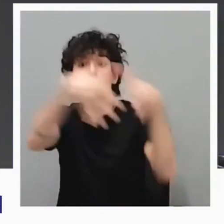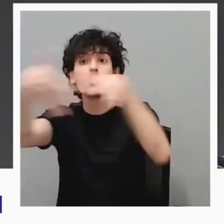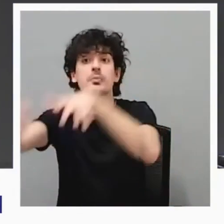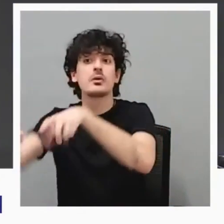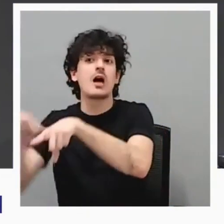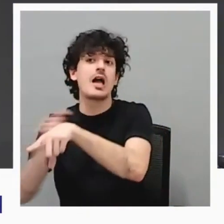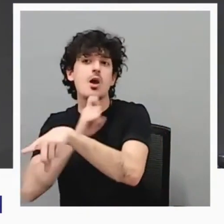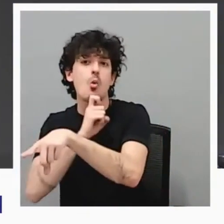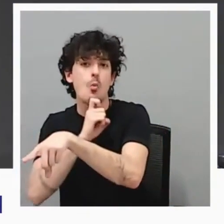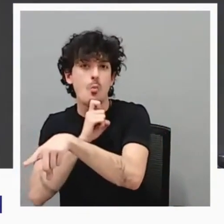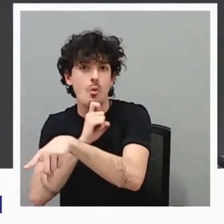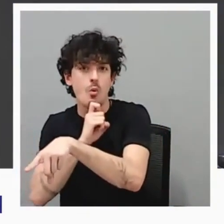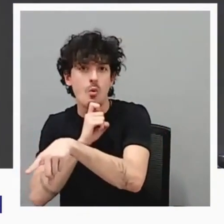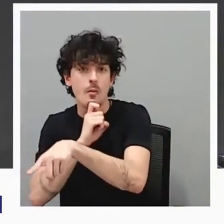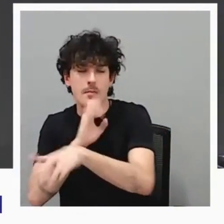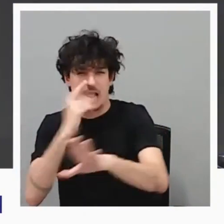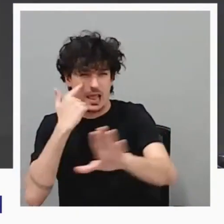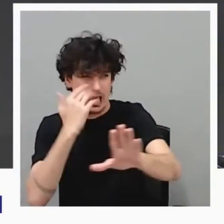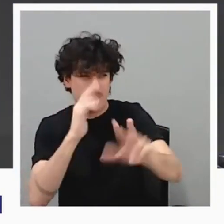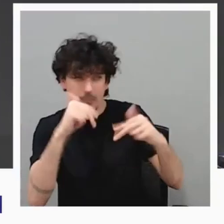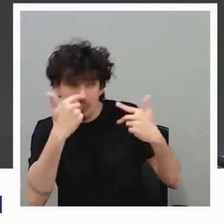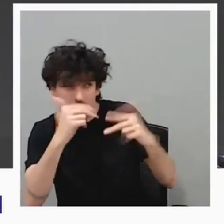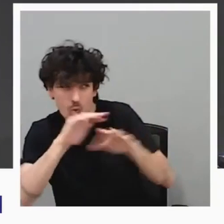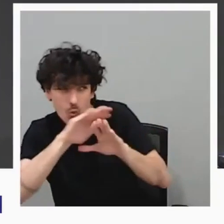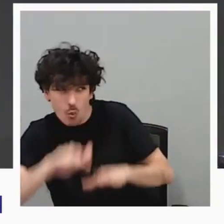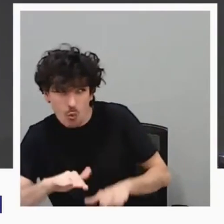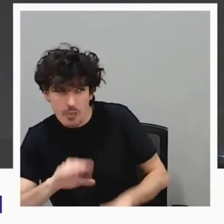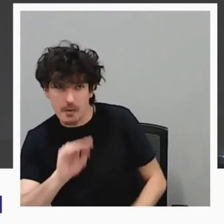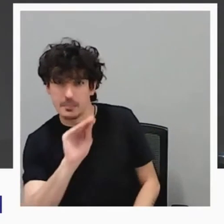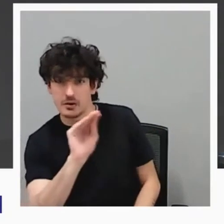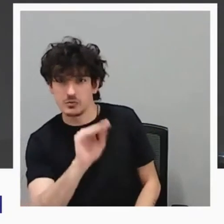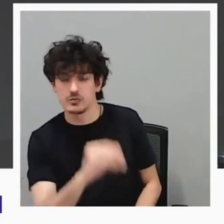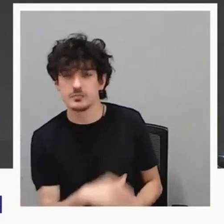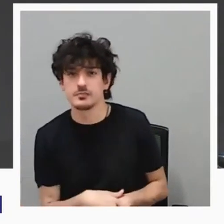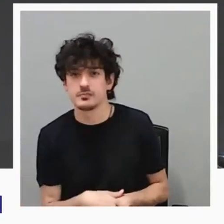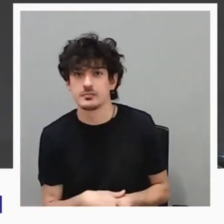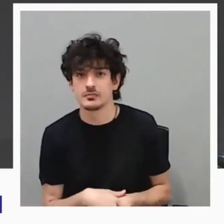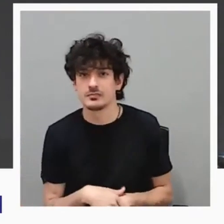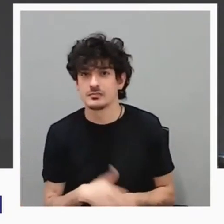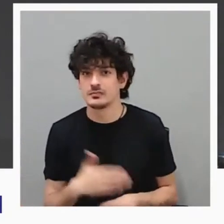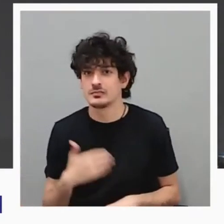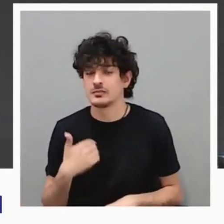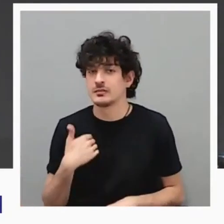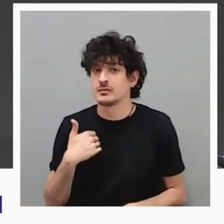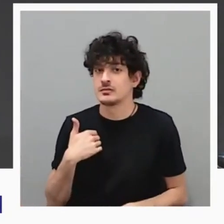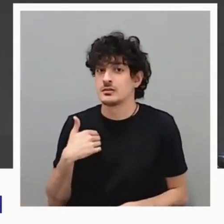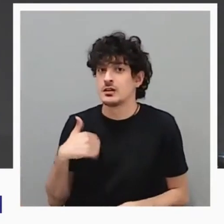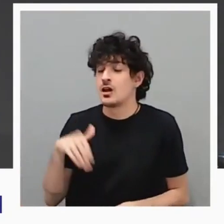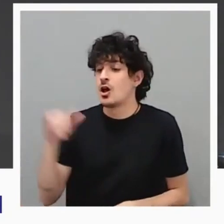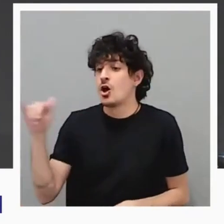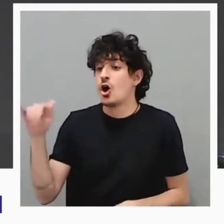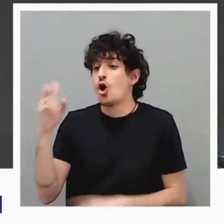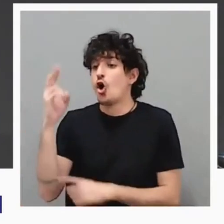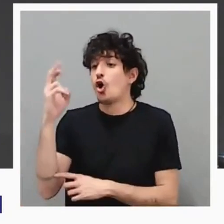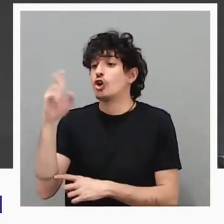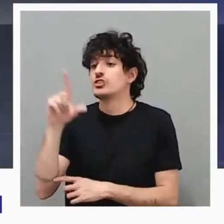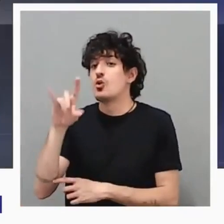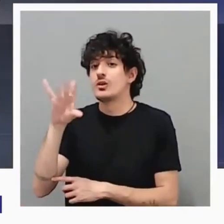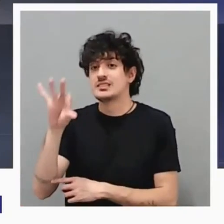también intervenga lógicamente, que haga feedback. ¿Has puesto deberes a José Luis y a Sol? Con vuestro permiso. No, está